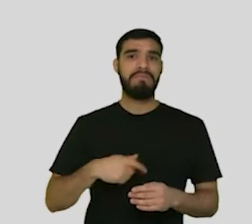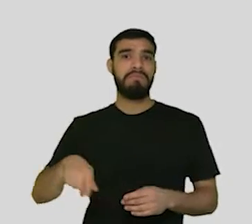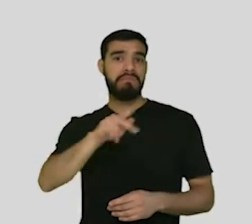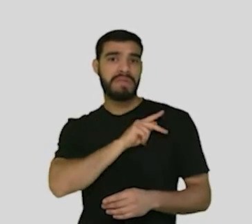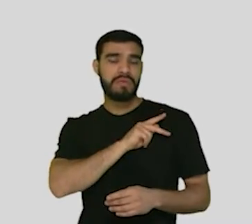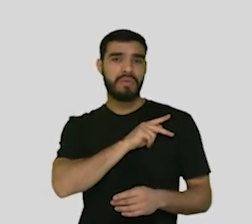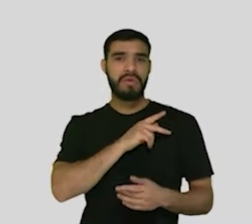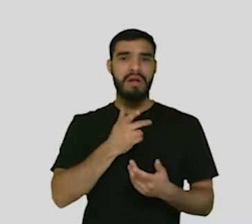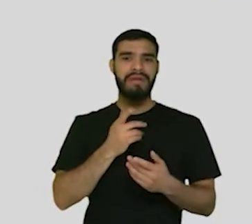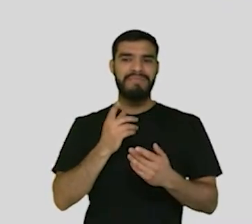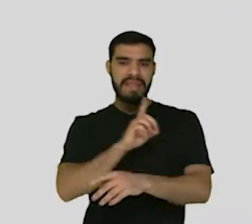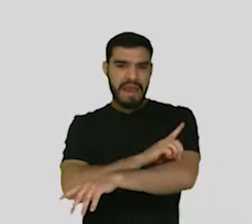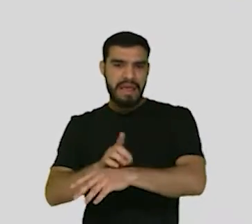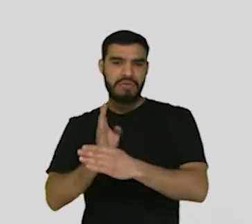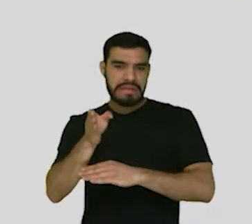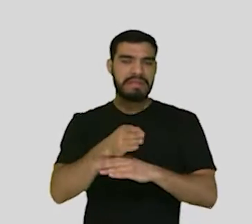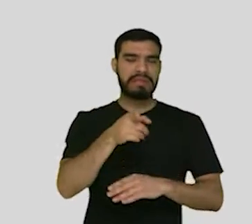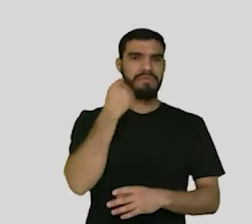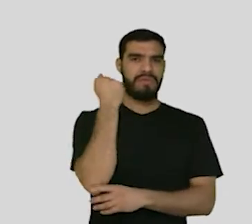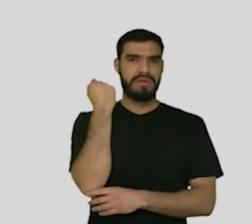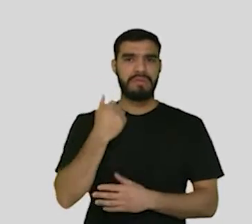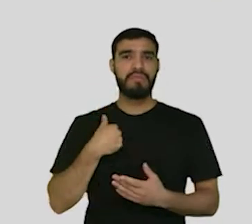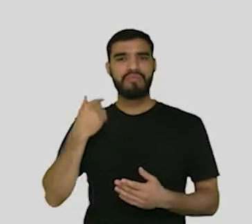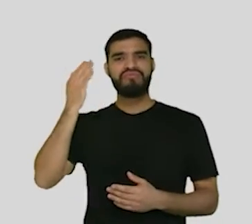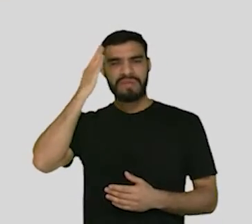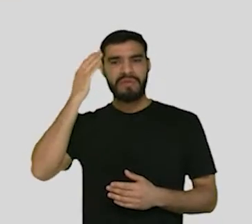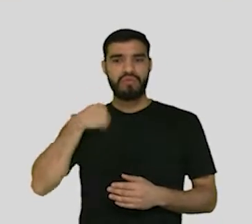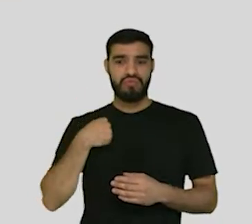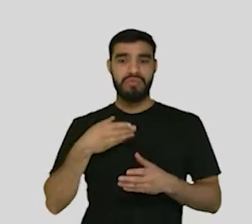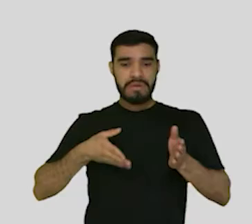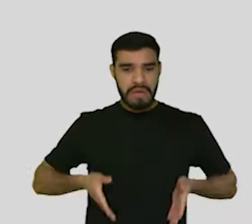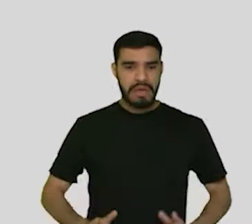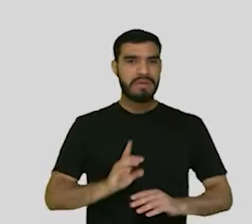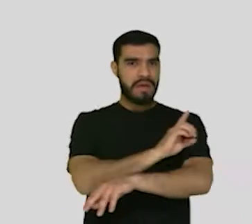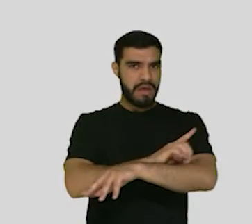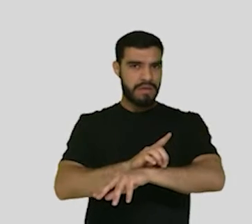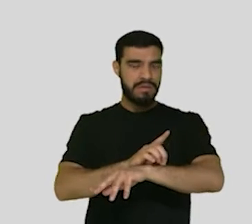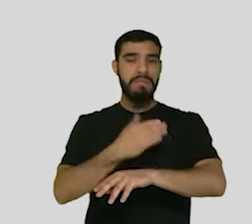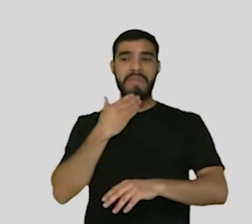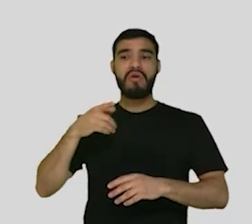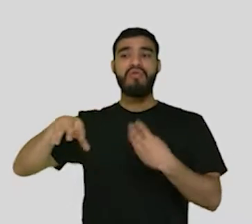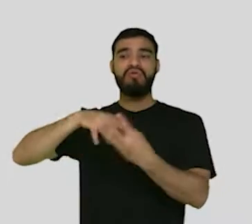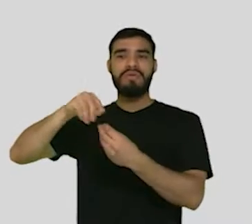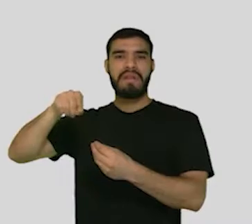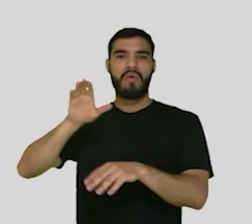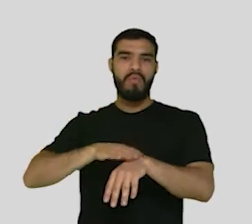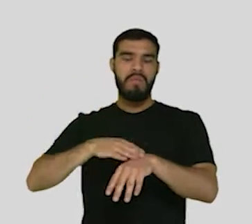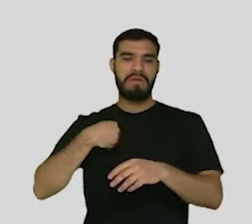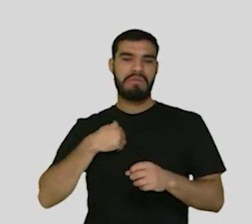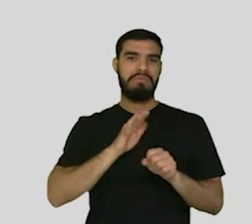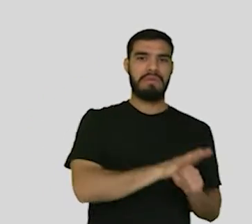Hoy ha mitad prahu y prahu vacuera, oñija aba, oñmañete y derecho.